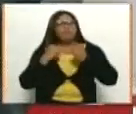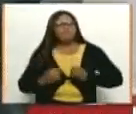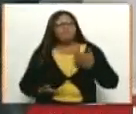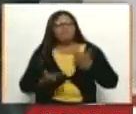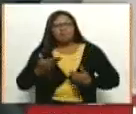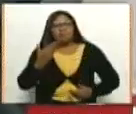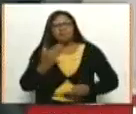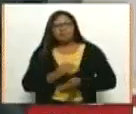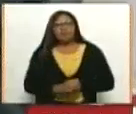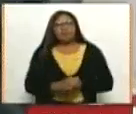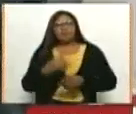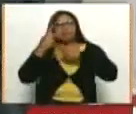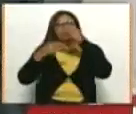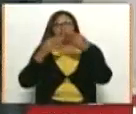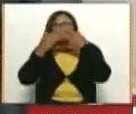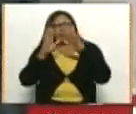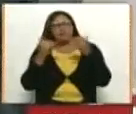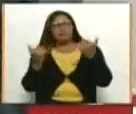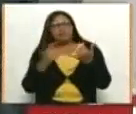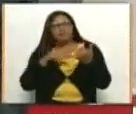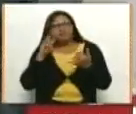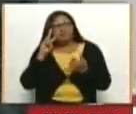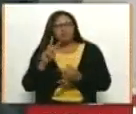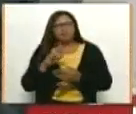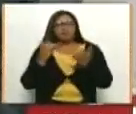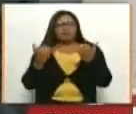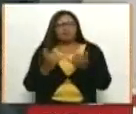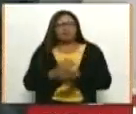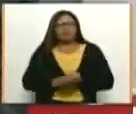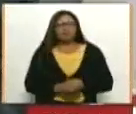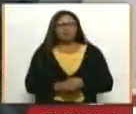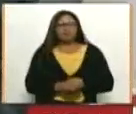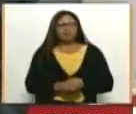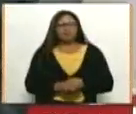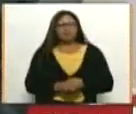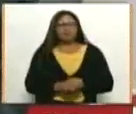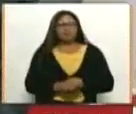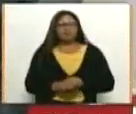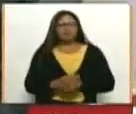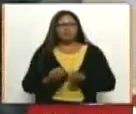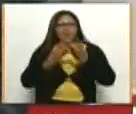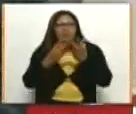desarrollo de políticas públicas. O sea, durante algún momento se expresó que el